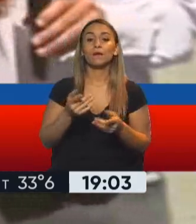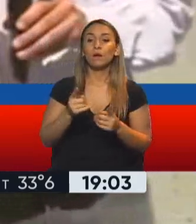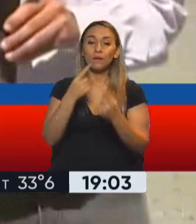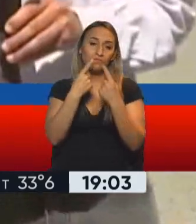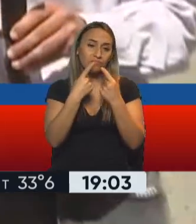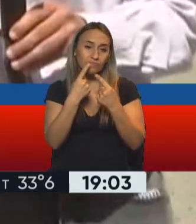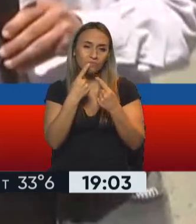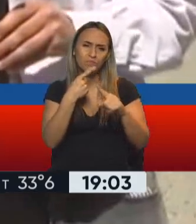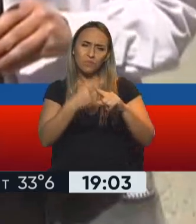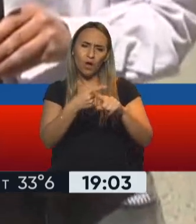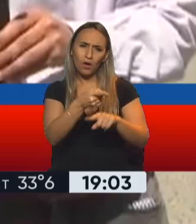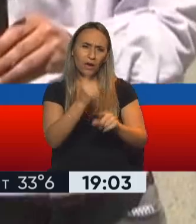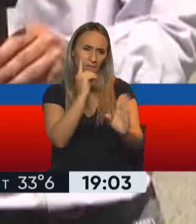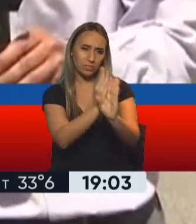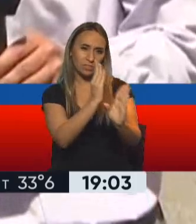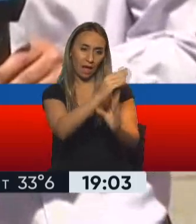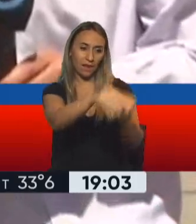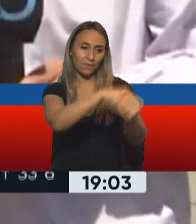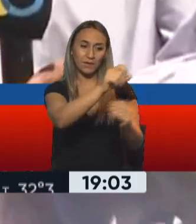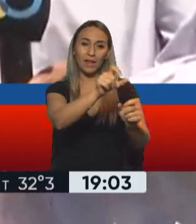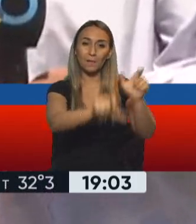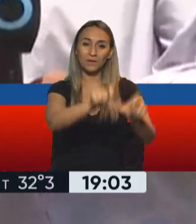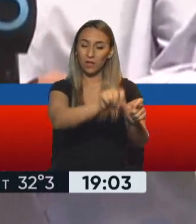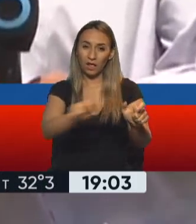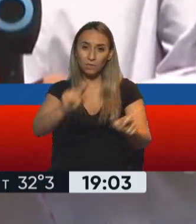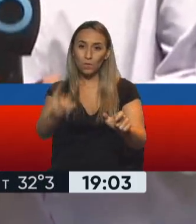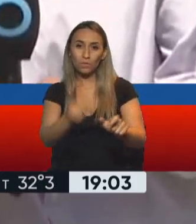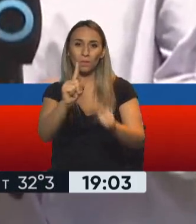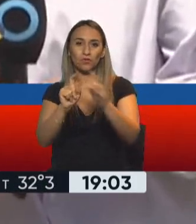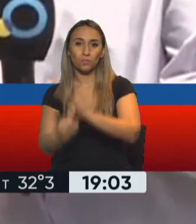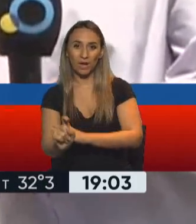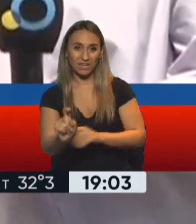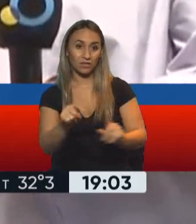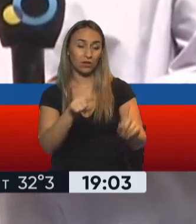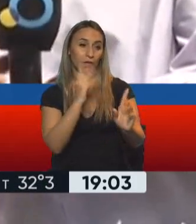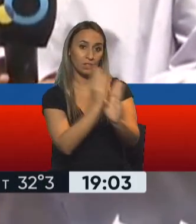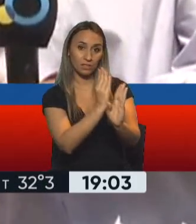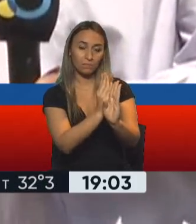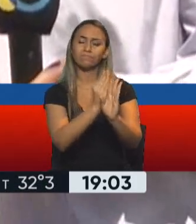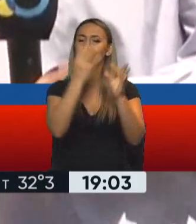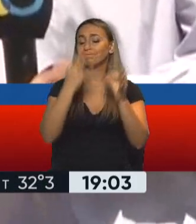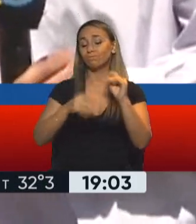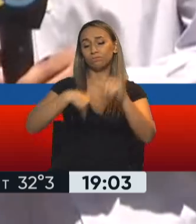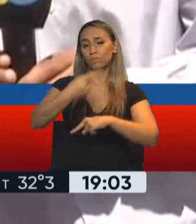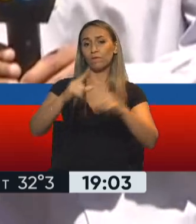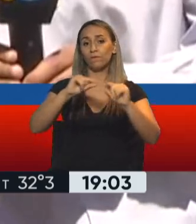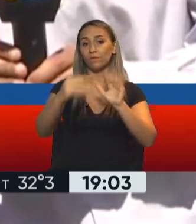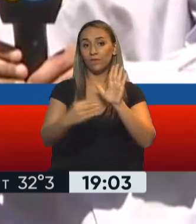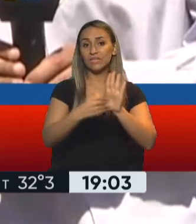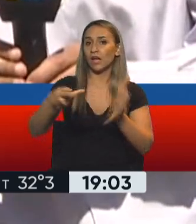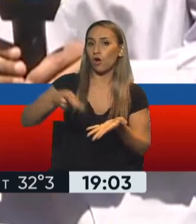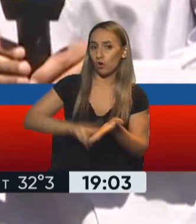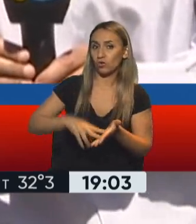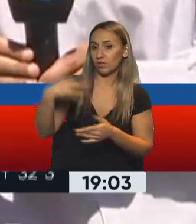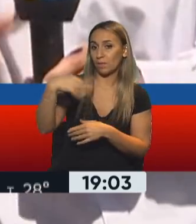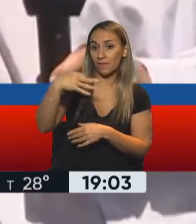de presunto espionaje a los familiares del ARA San Juan. ¿Cuándo va a ser la fecha en que tendrá que venir otra vez